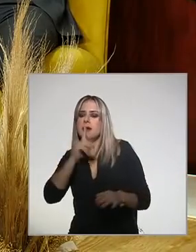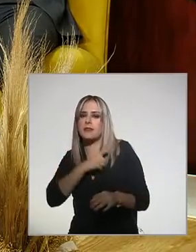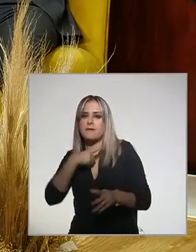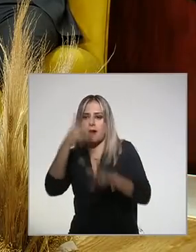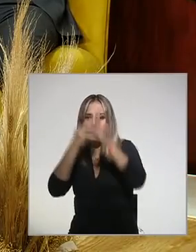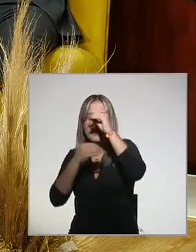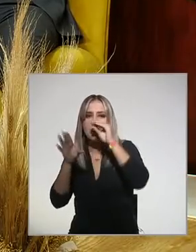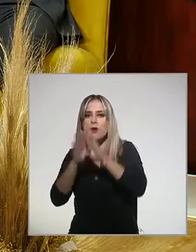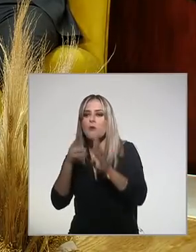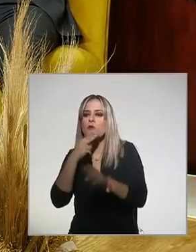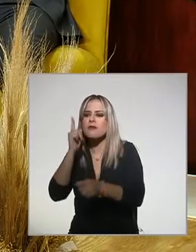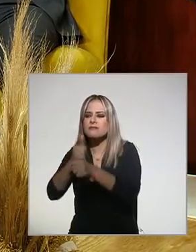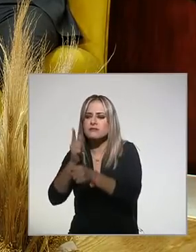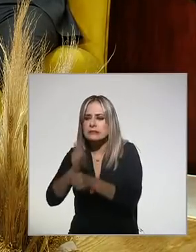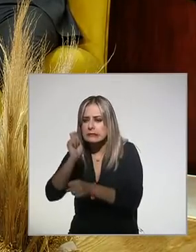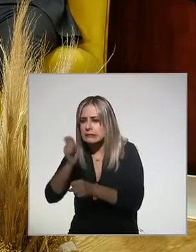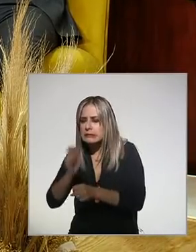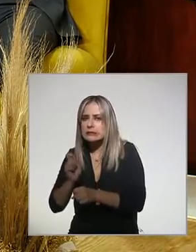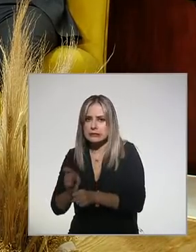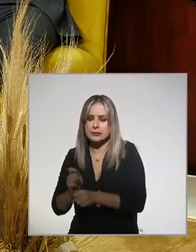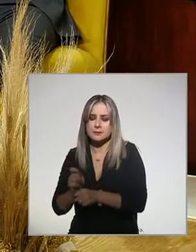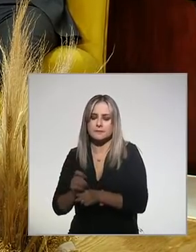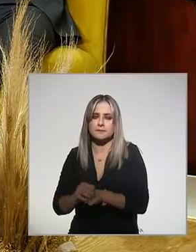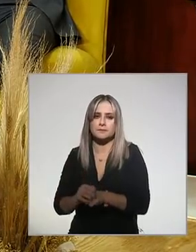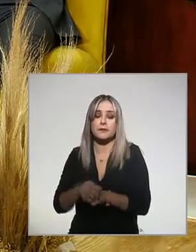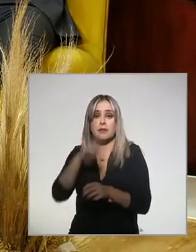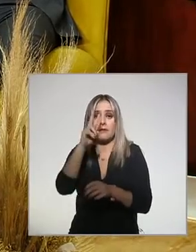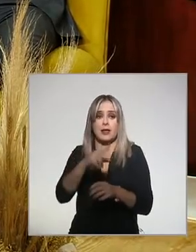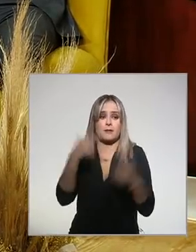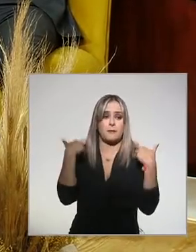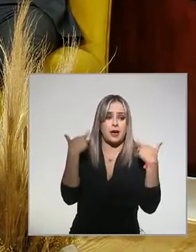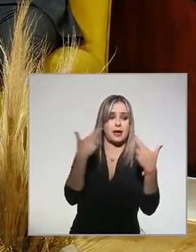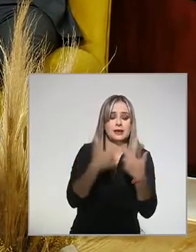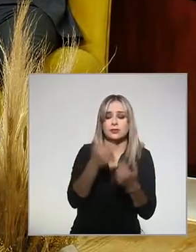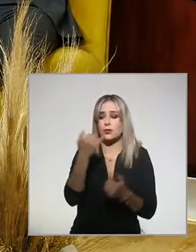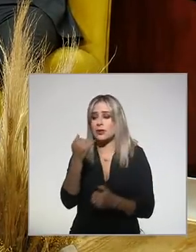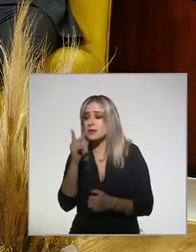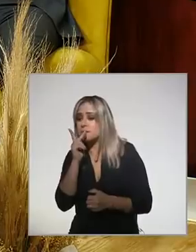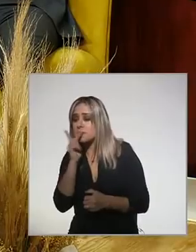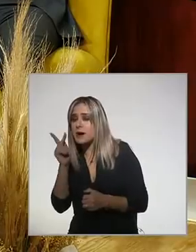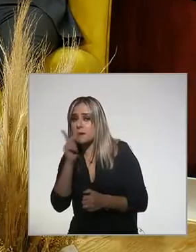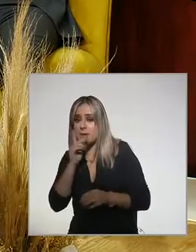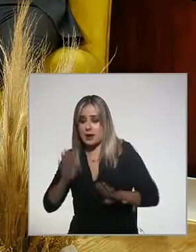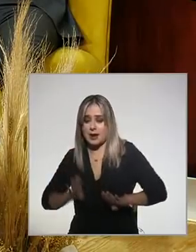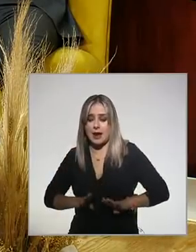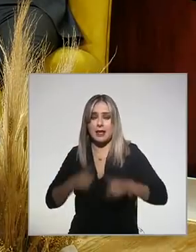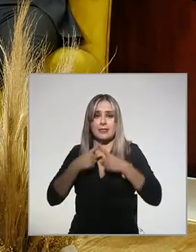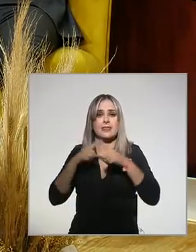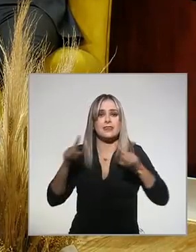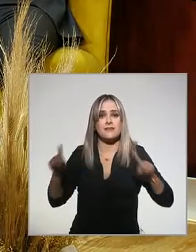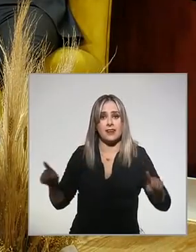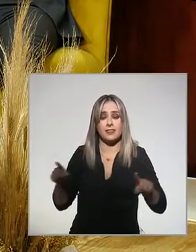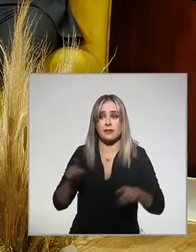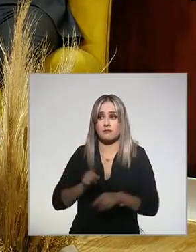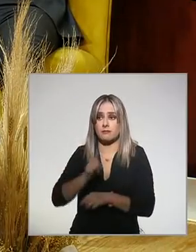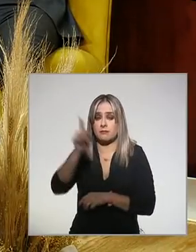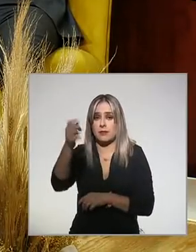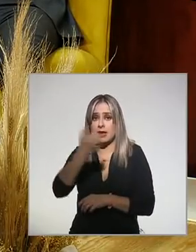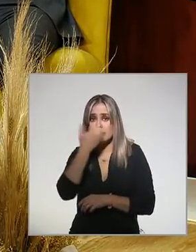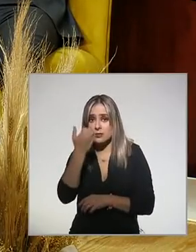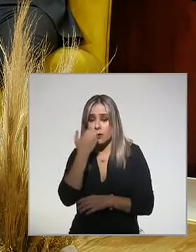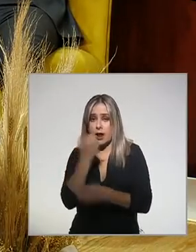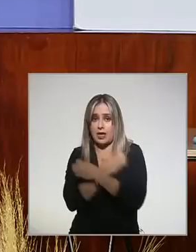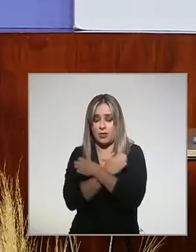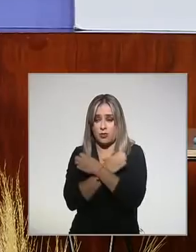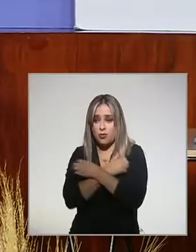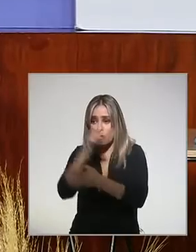algo que dijo, ser profesor y papá es muy diferente. Desde ahí estamos, entonces la escuela no es quien va a educar, ¿no? No es quien va a